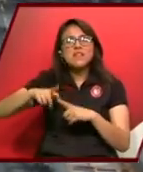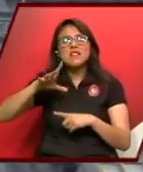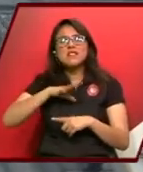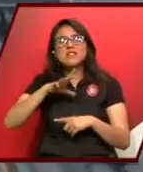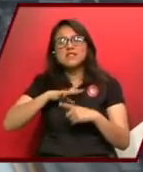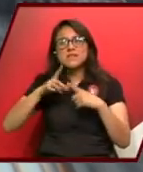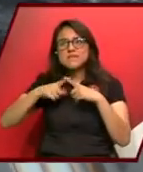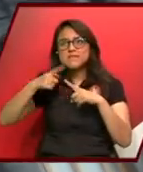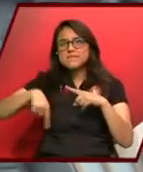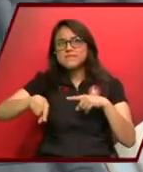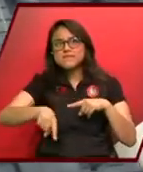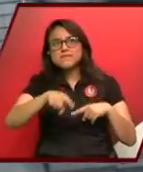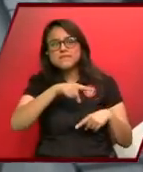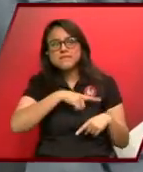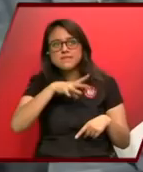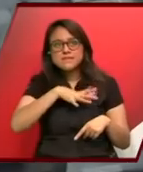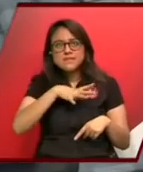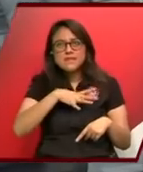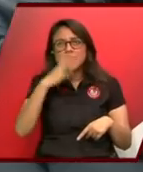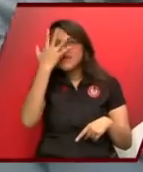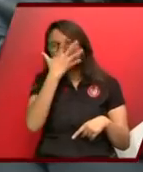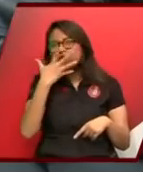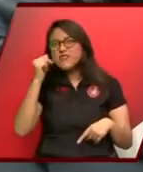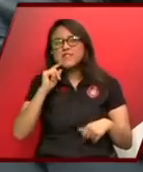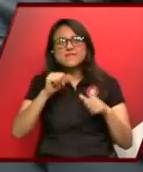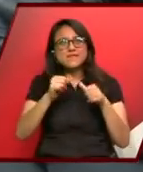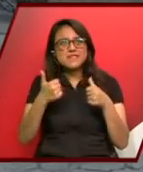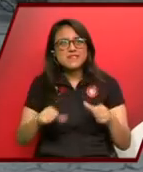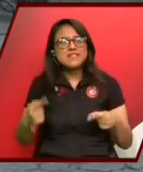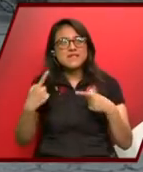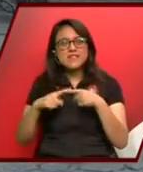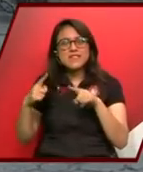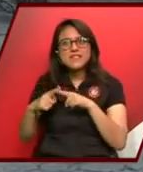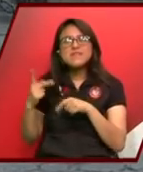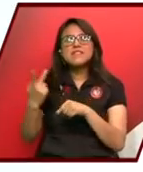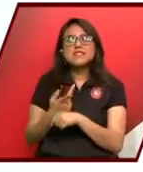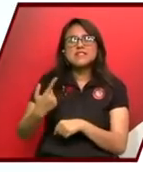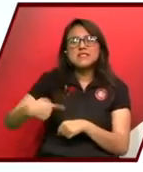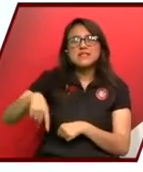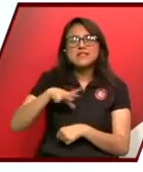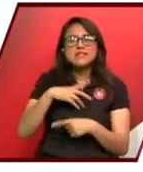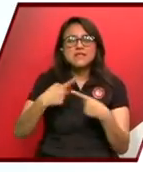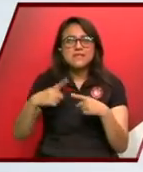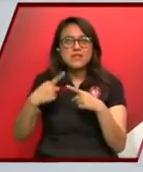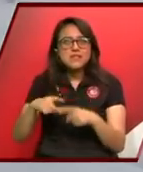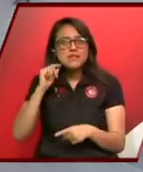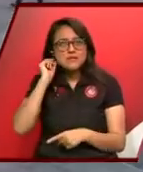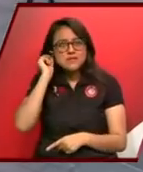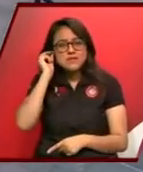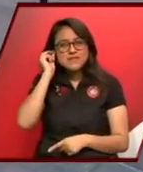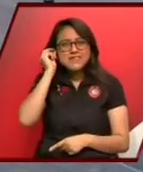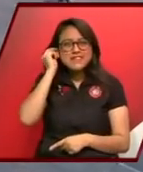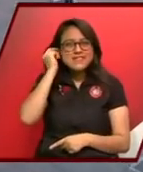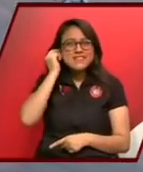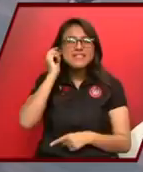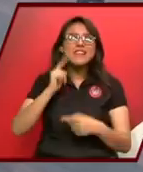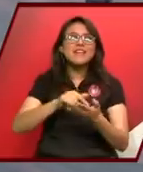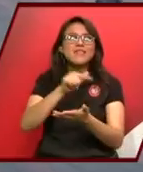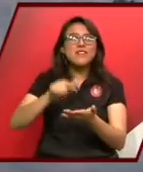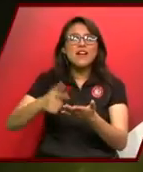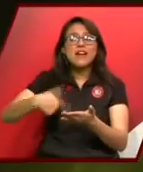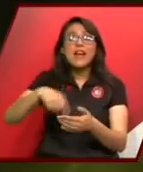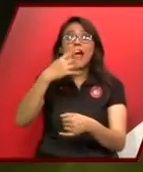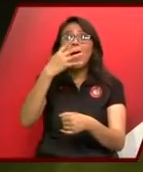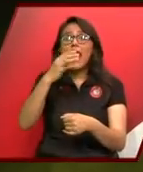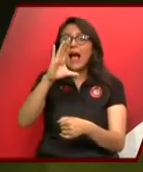para muchos es la escultura más bella en su tipo. Así es, en la entrega de hoy les compartimos la historia detrás de la figura ecuestre de Carlos